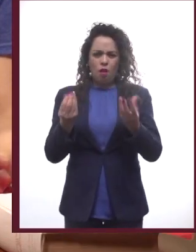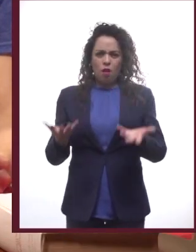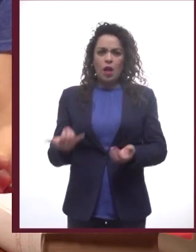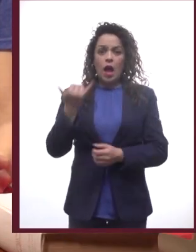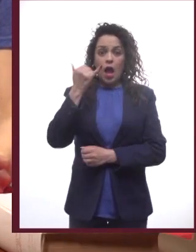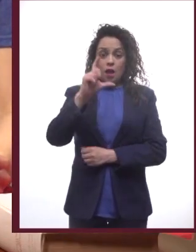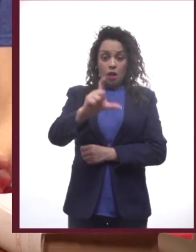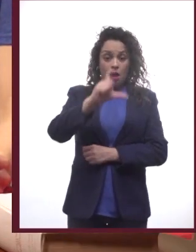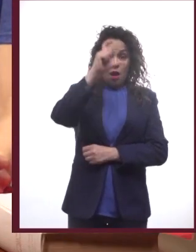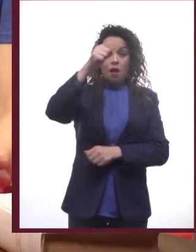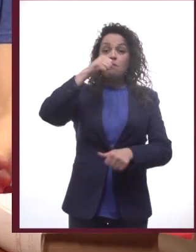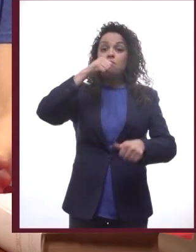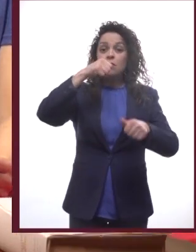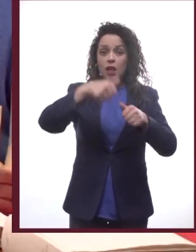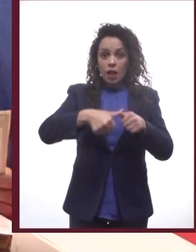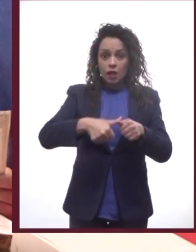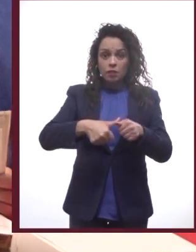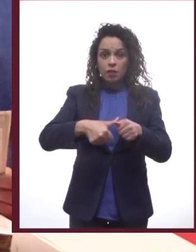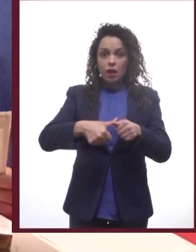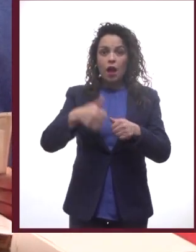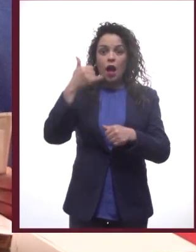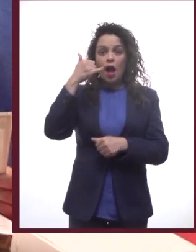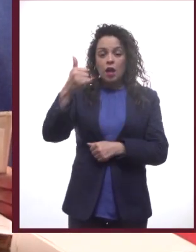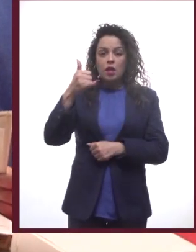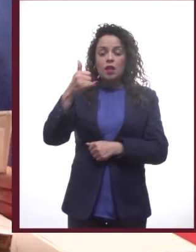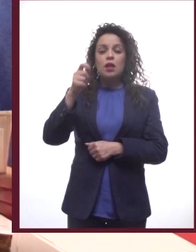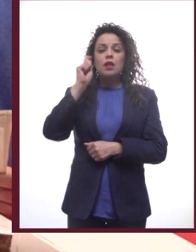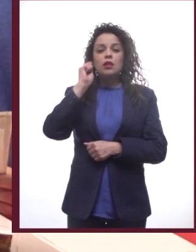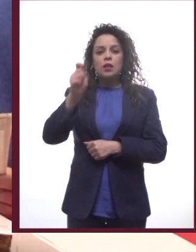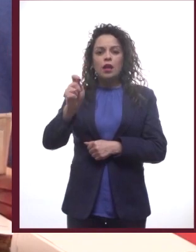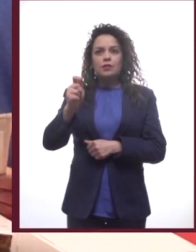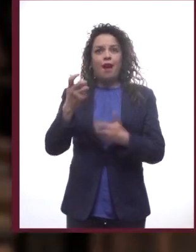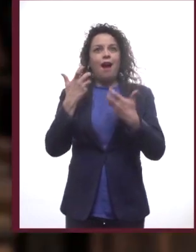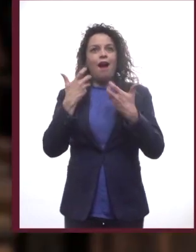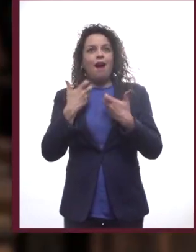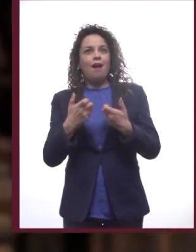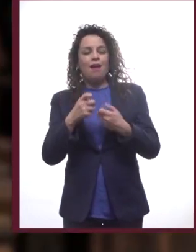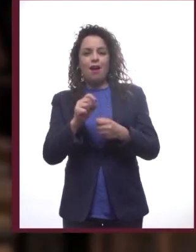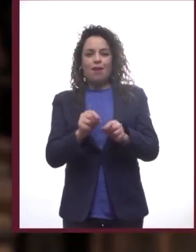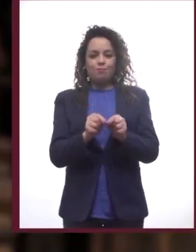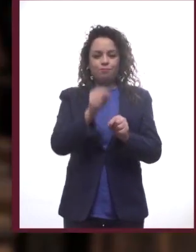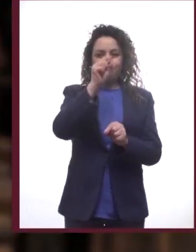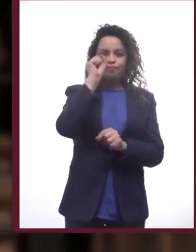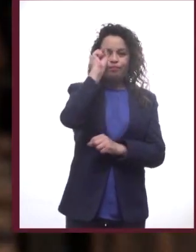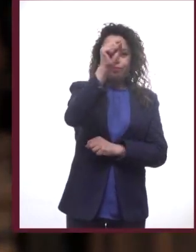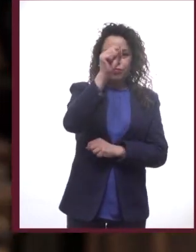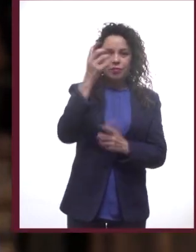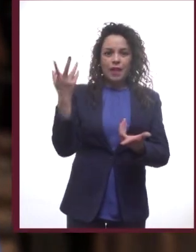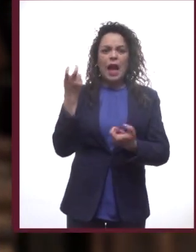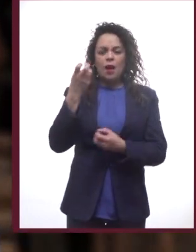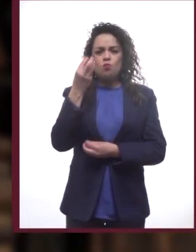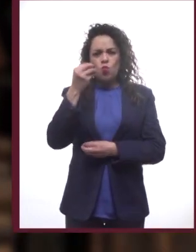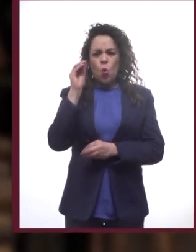Mayúsculas y signos de admiración. También abusas. ¿Y quién dice emparedado?